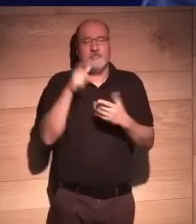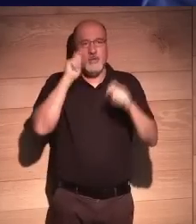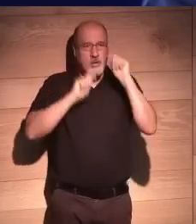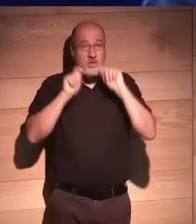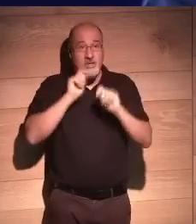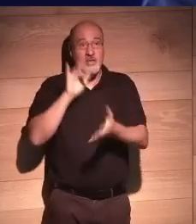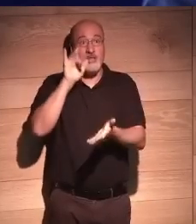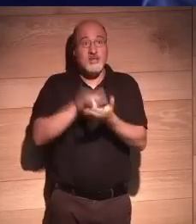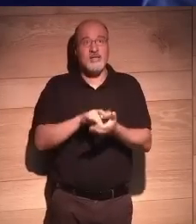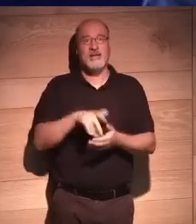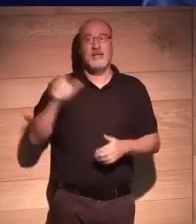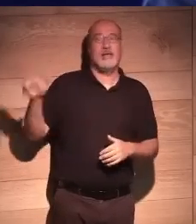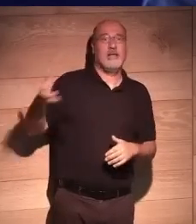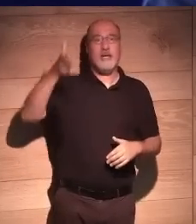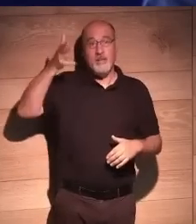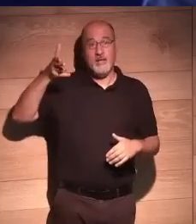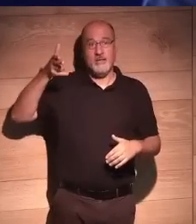y tal. Y cuando llegaba la cámara,